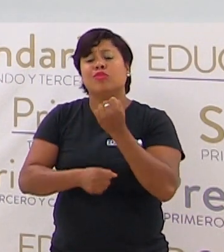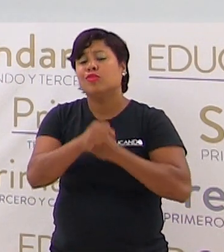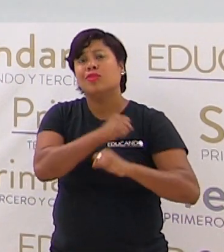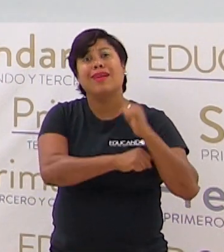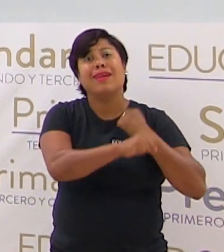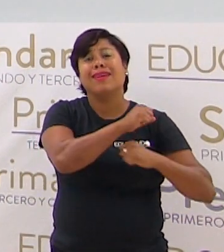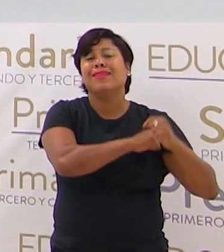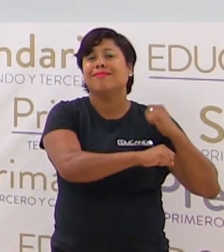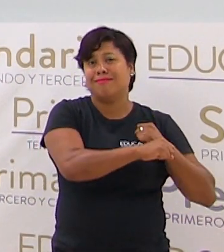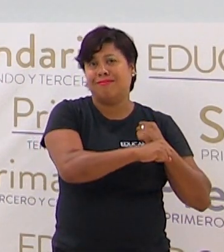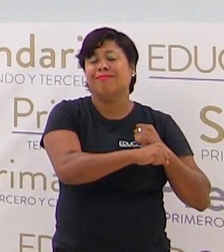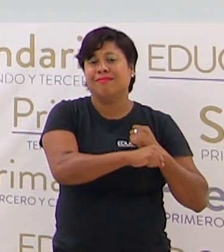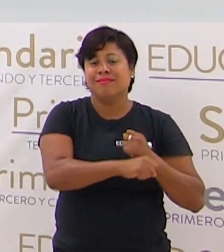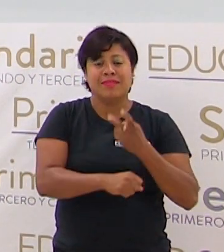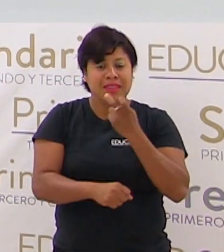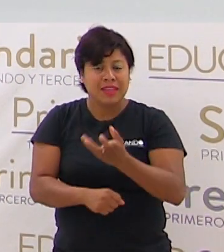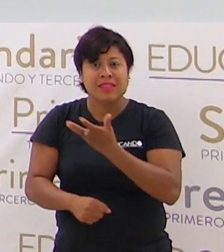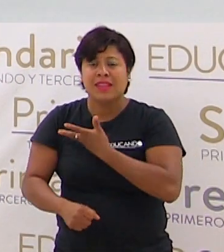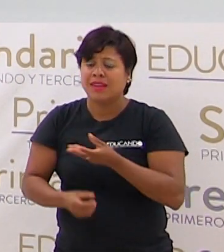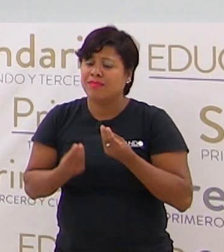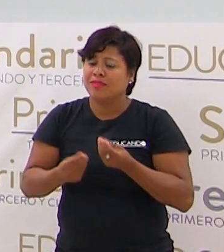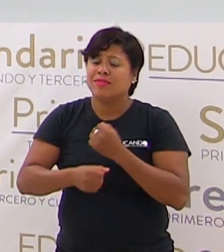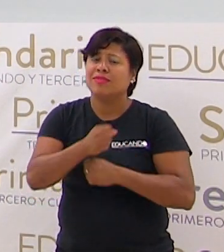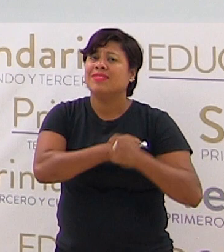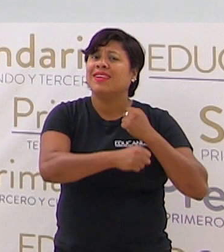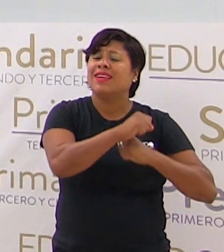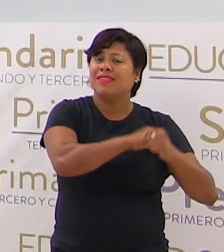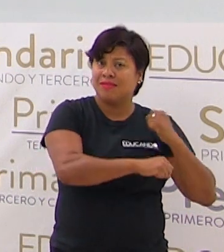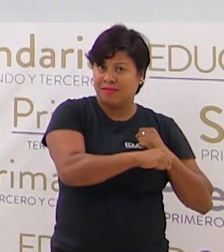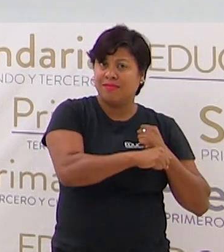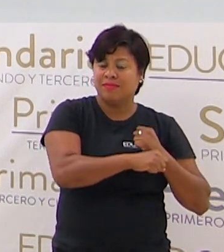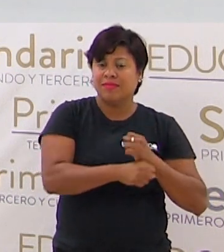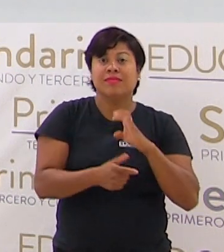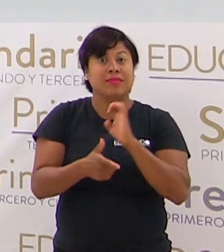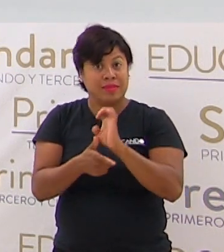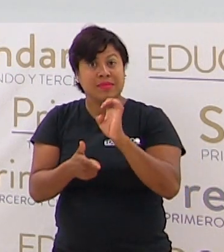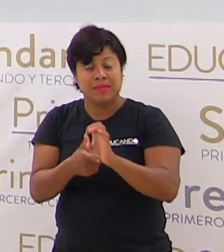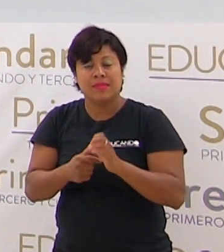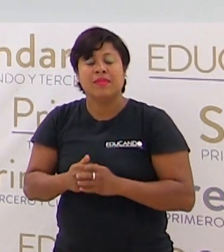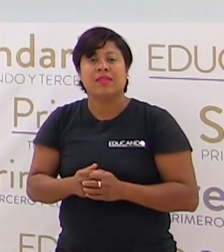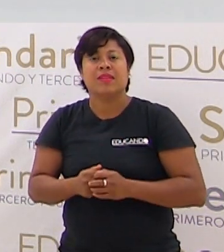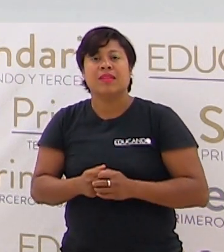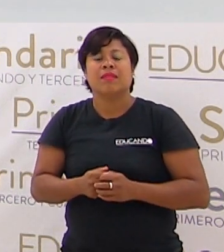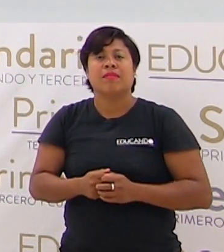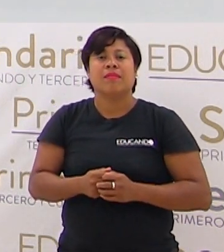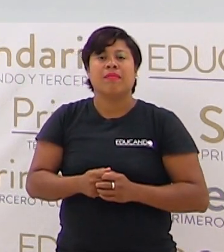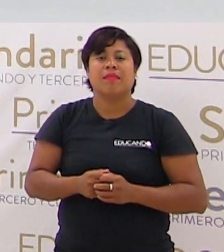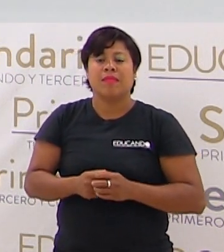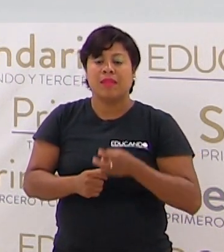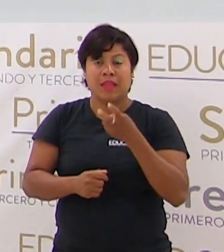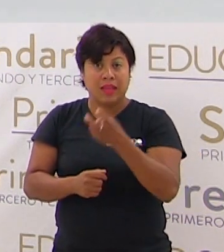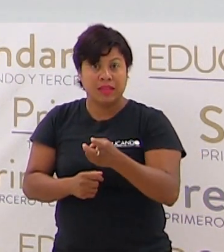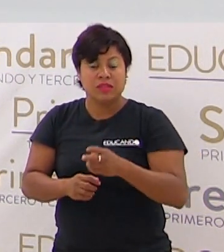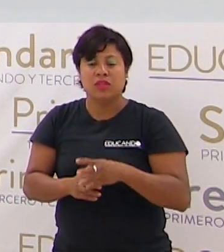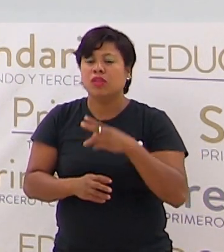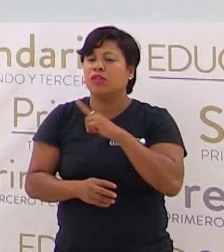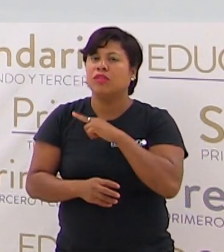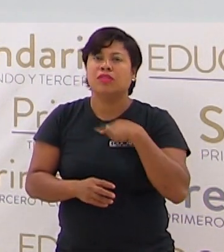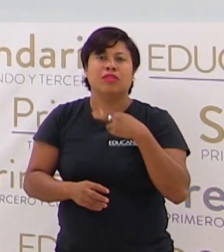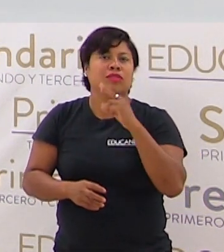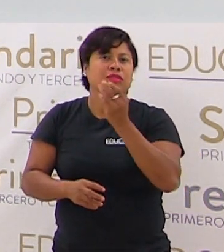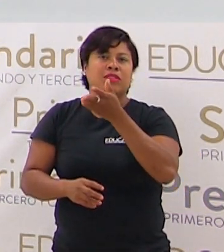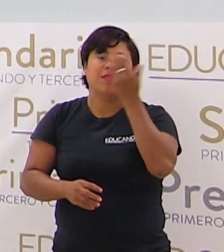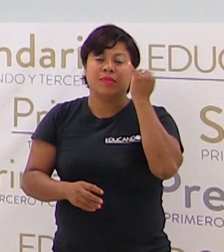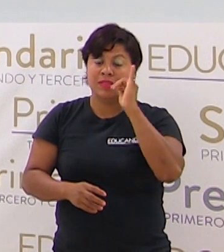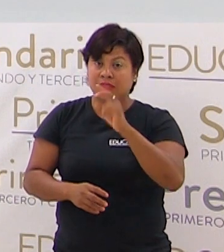muchos años, bien, abarca muchos años. Entonces, por consecuencia lógica, no